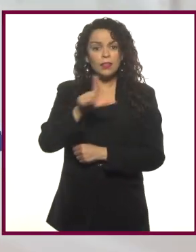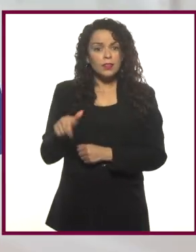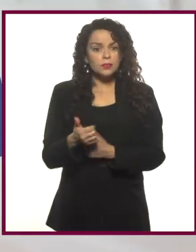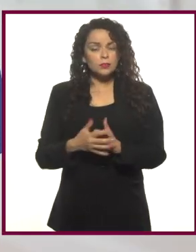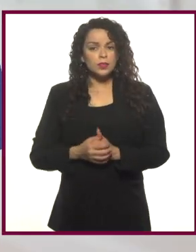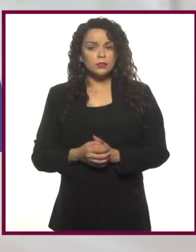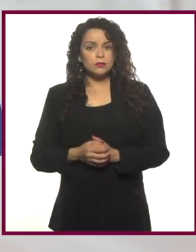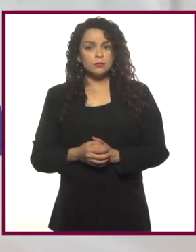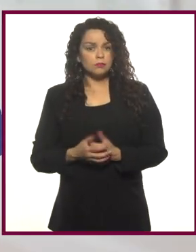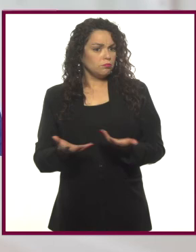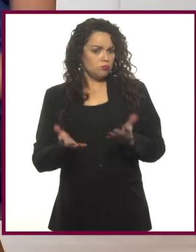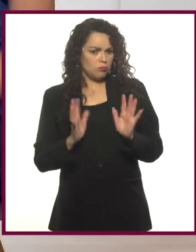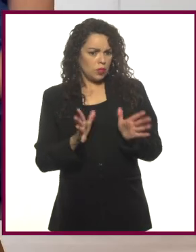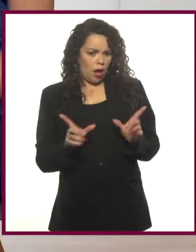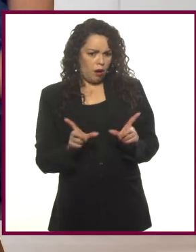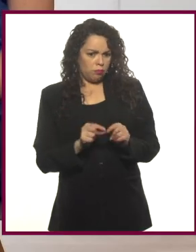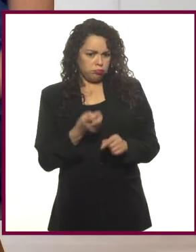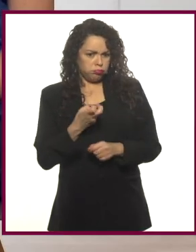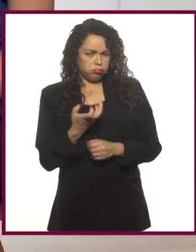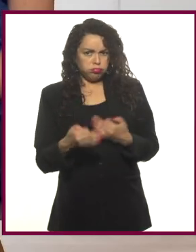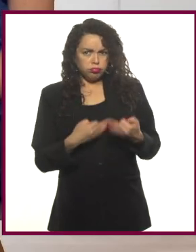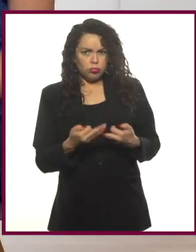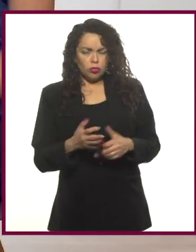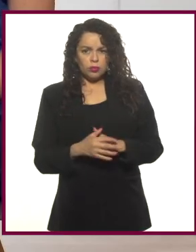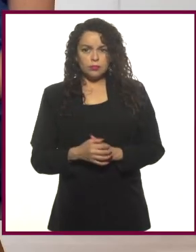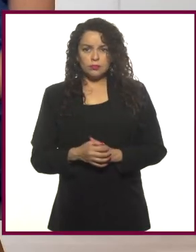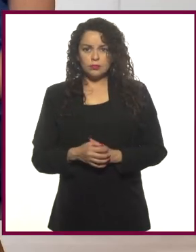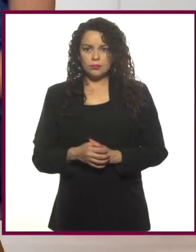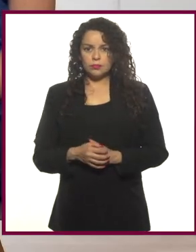qué bien! ¿Y luego? Y ya, eso es